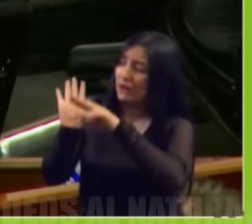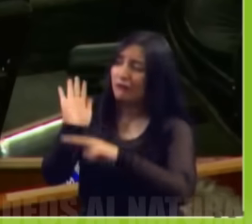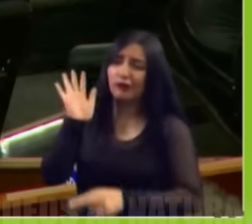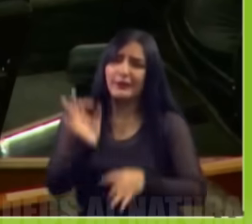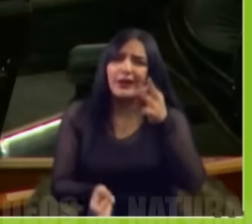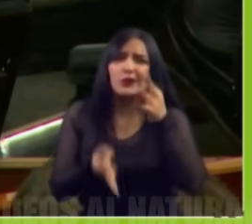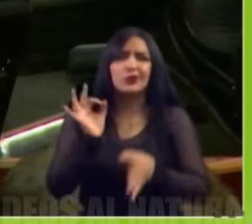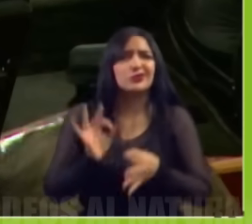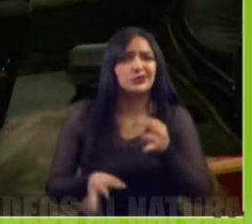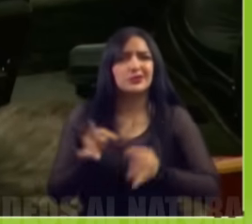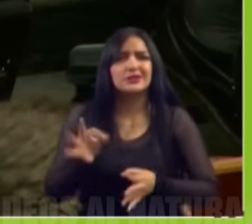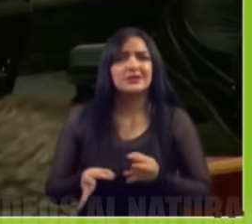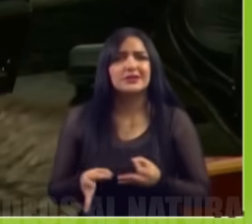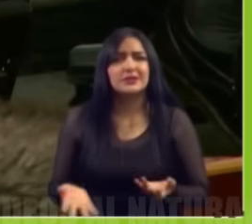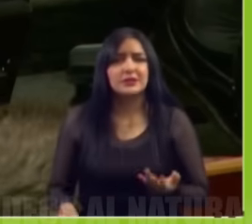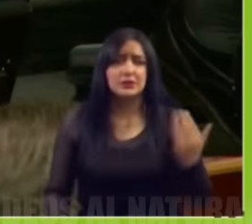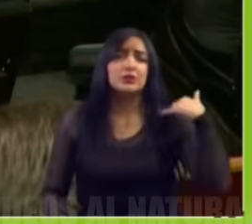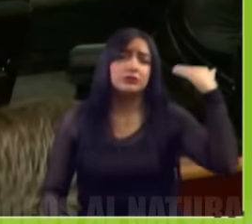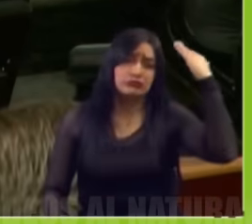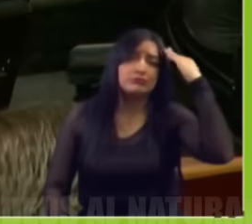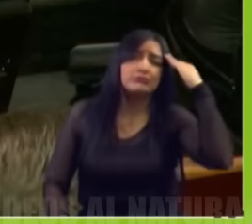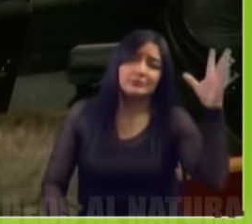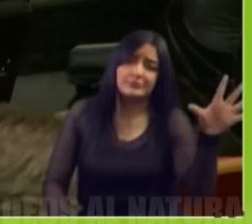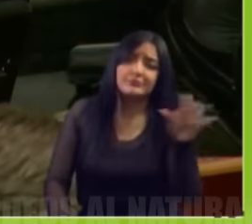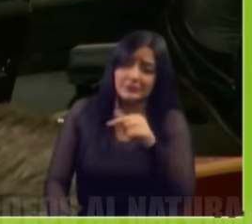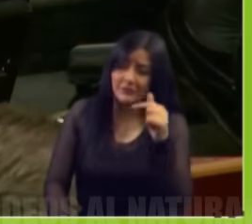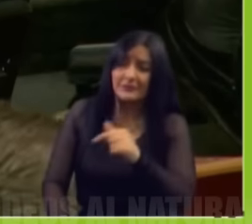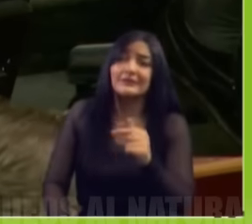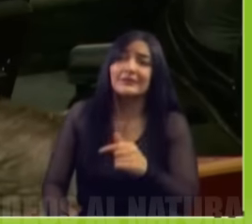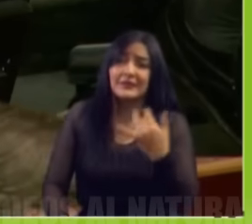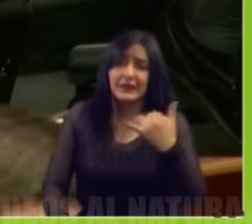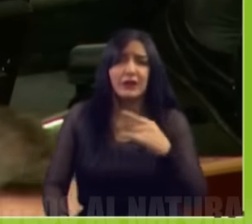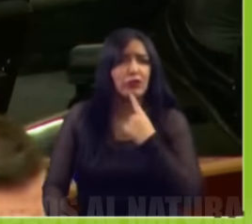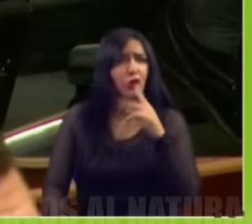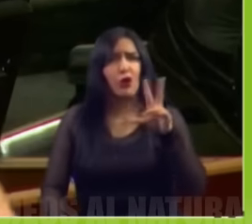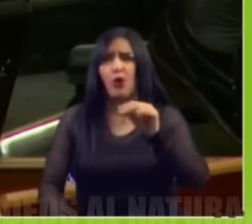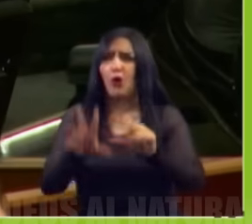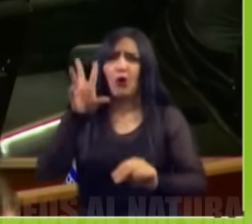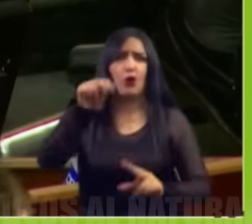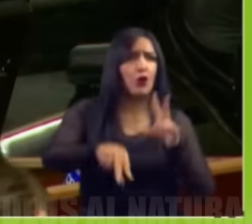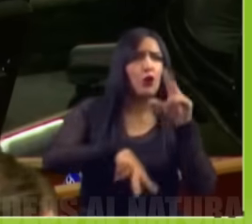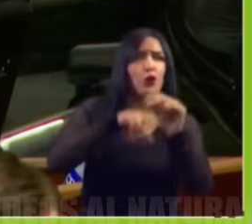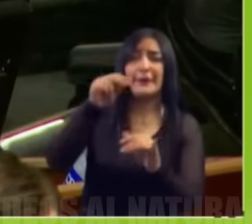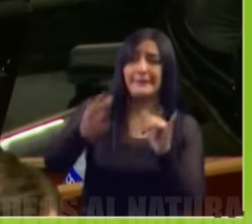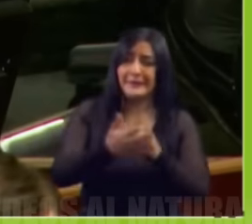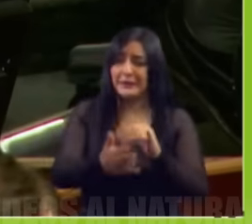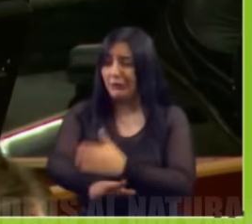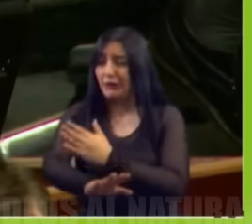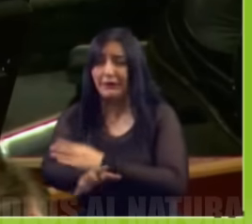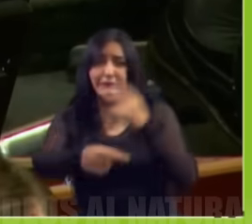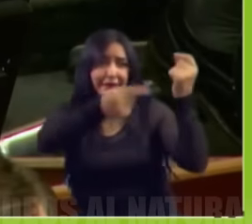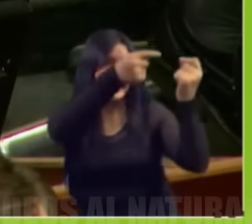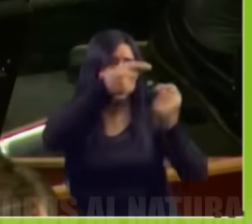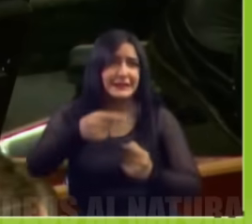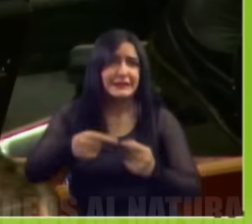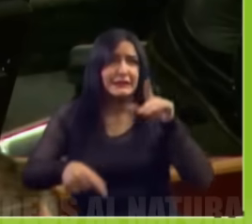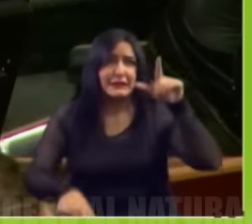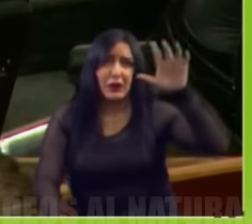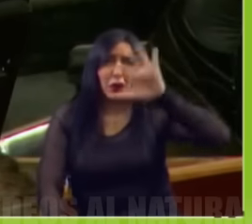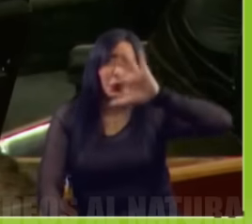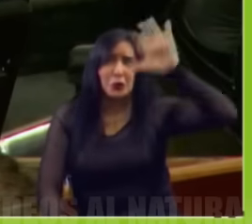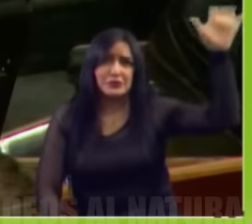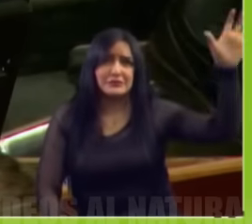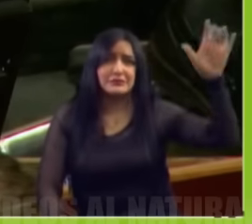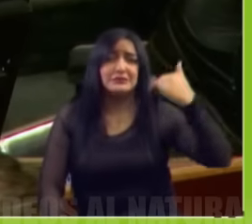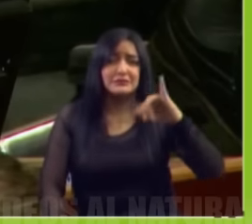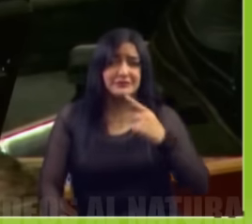justicia. Yo sé que todo esto ha salido a negarlo Gustavo Petro, así como negó la financiación en la costa. Recuerden ustedes el audio